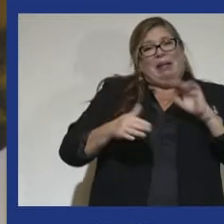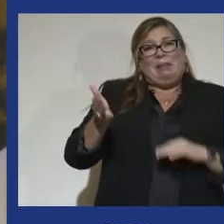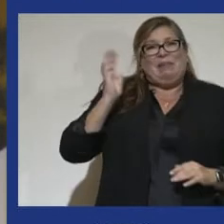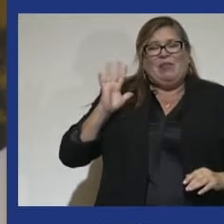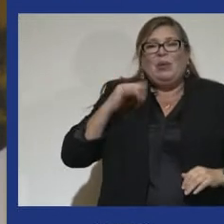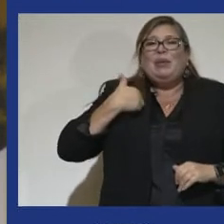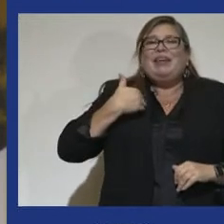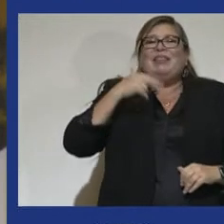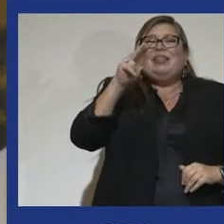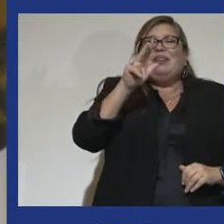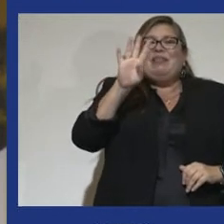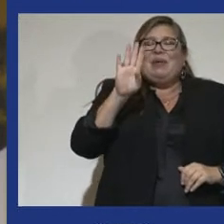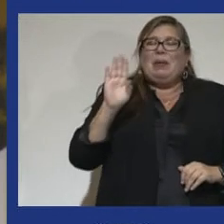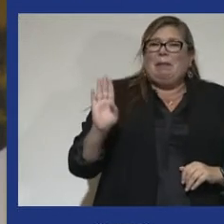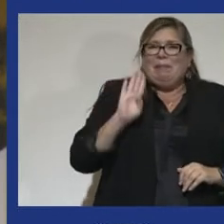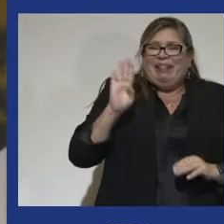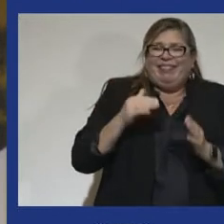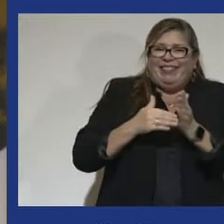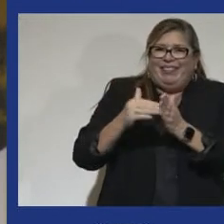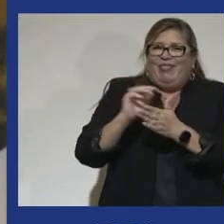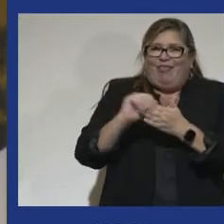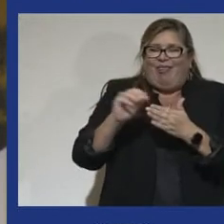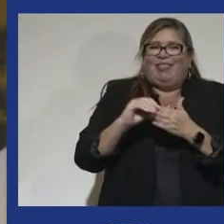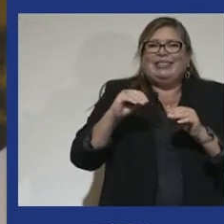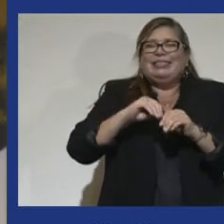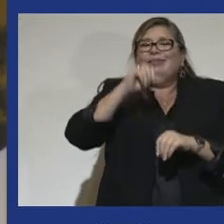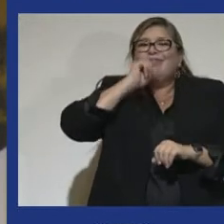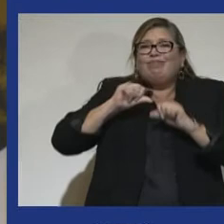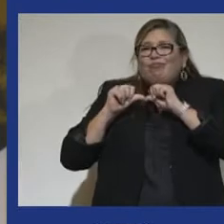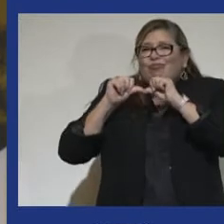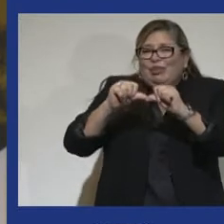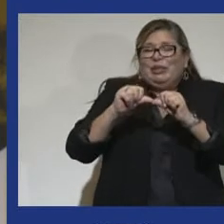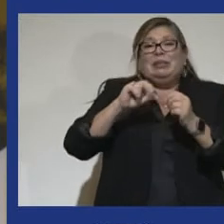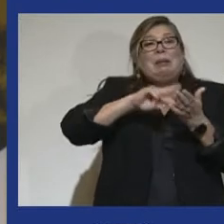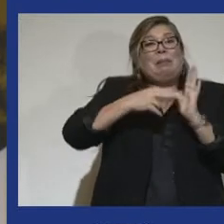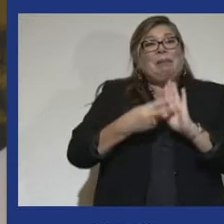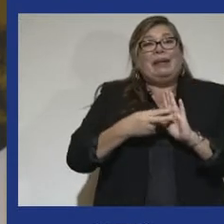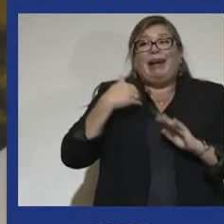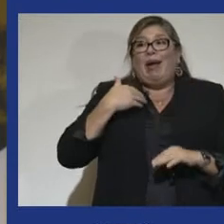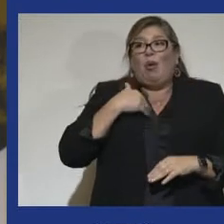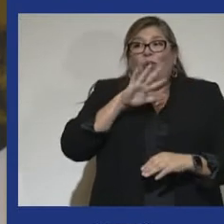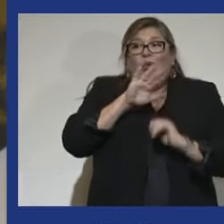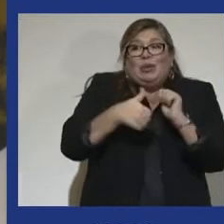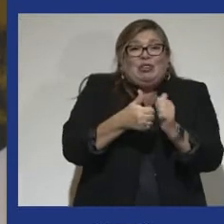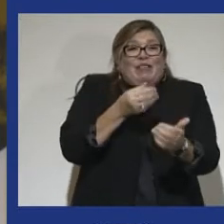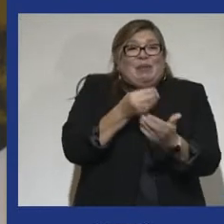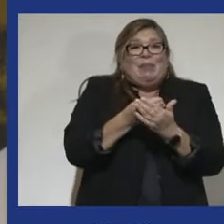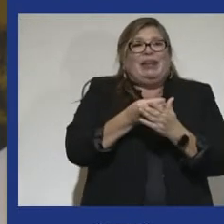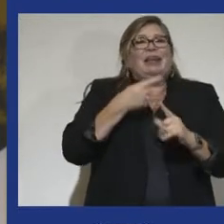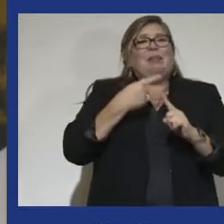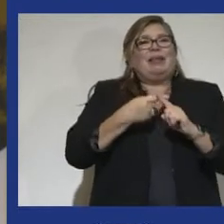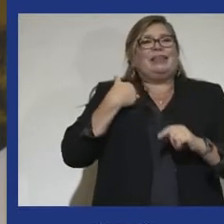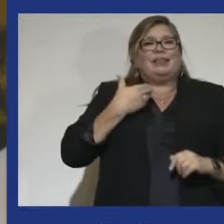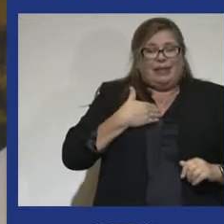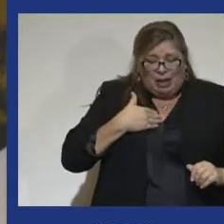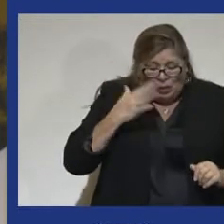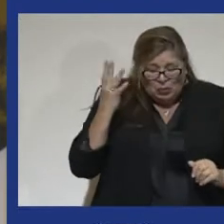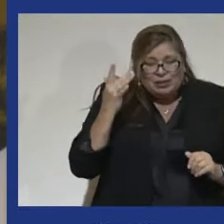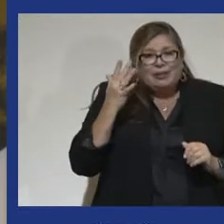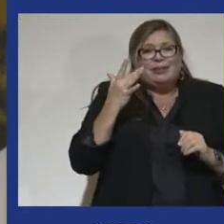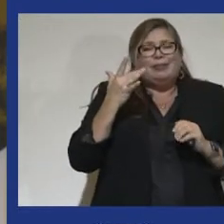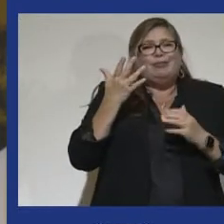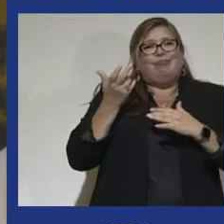referencia distinto al del pasado pero 34.000 millones de resistencias son una combinación de nuestras reservas y nuestra